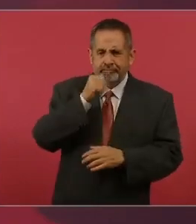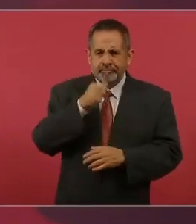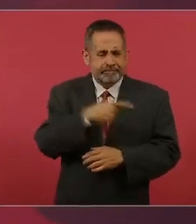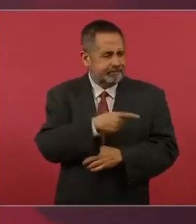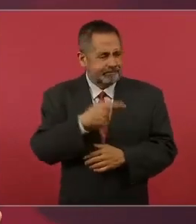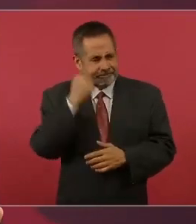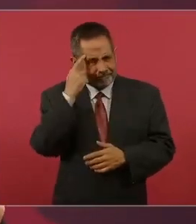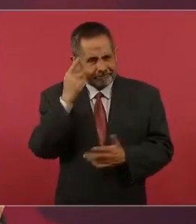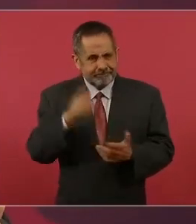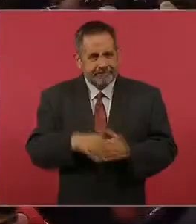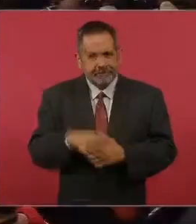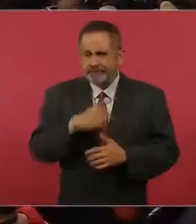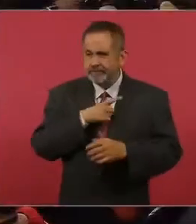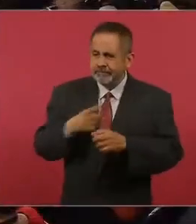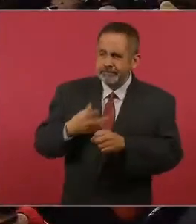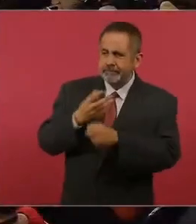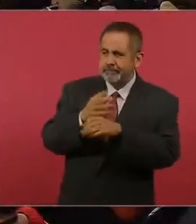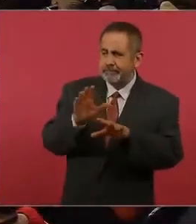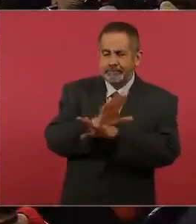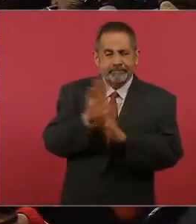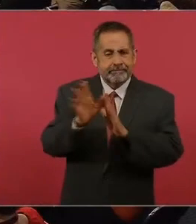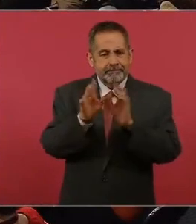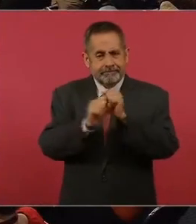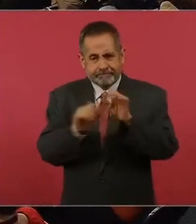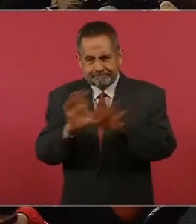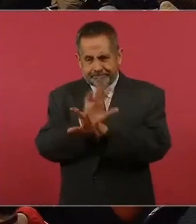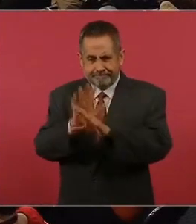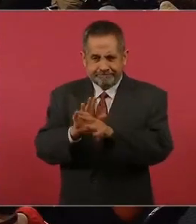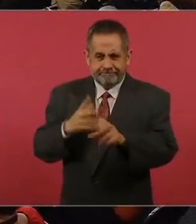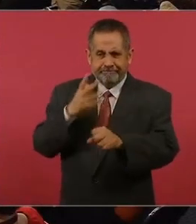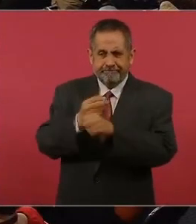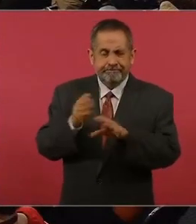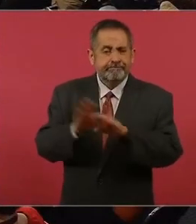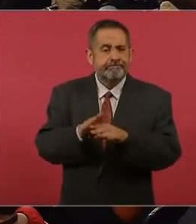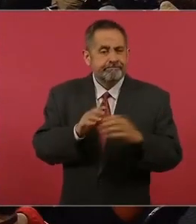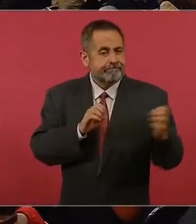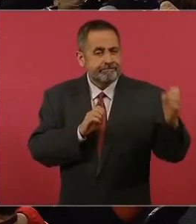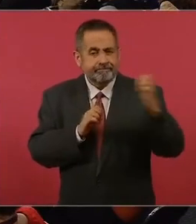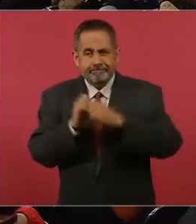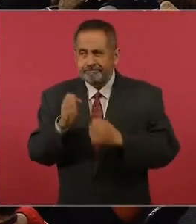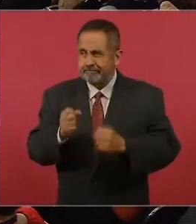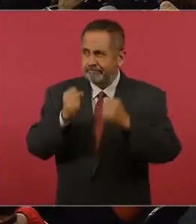porque hay que reformar la Constitución. ¿Cómo engañaron?